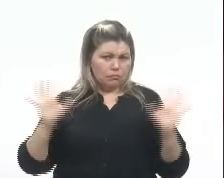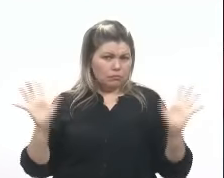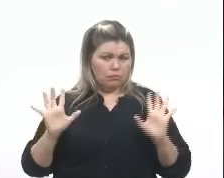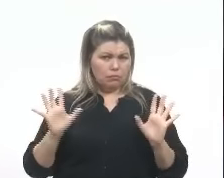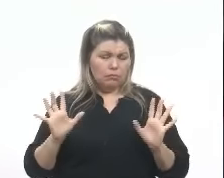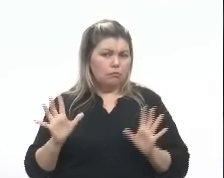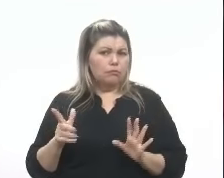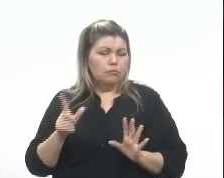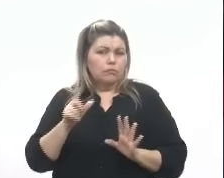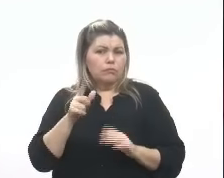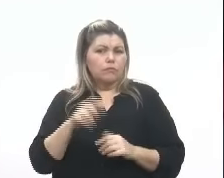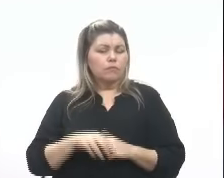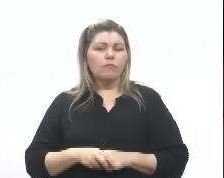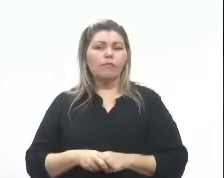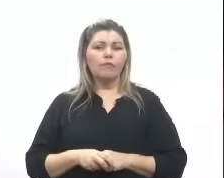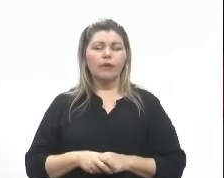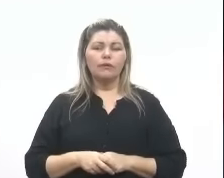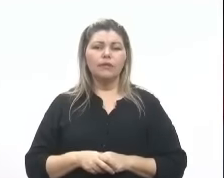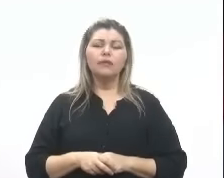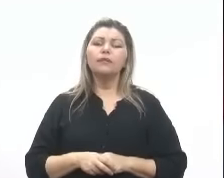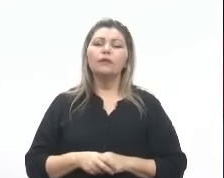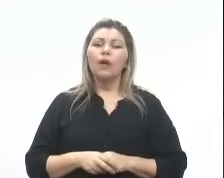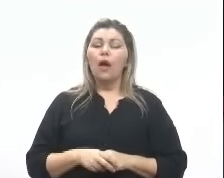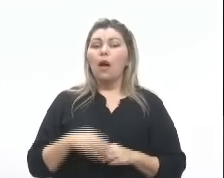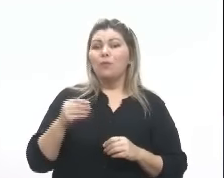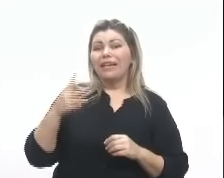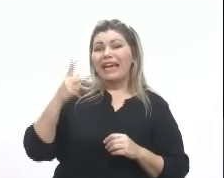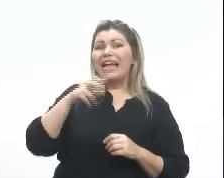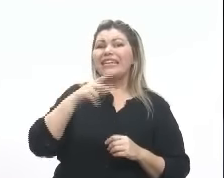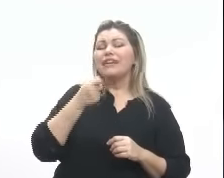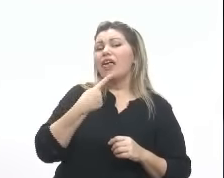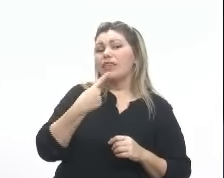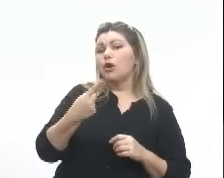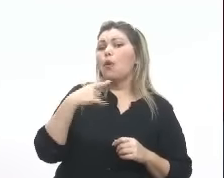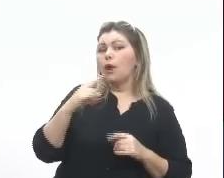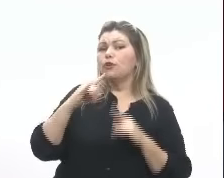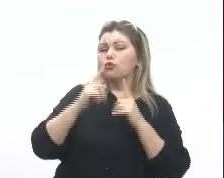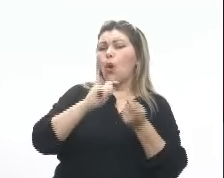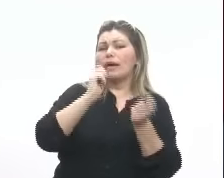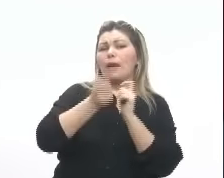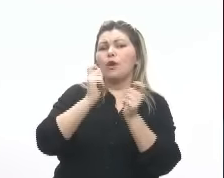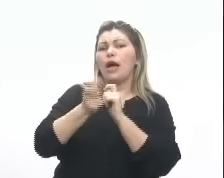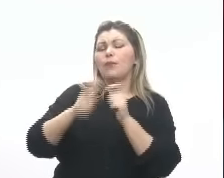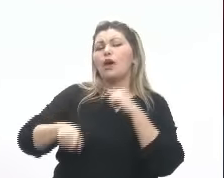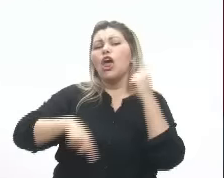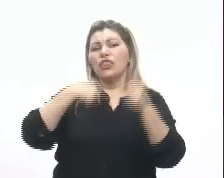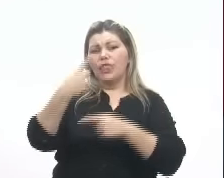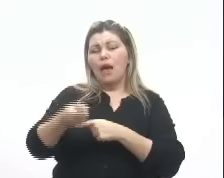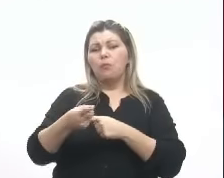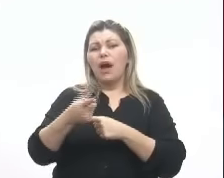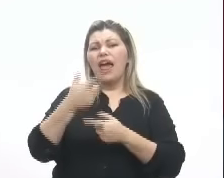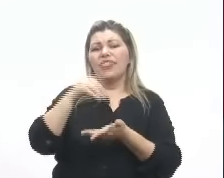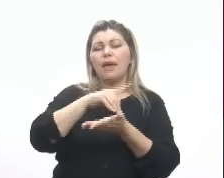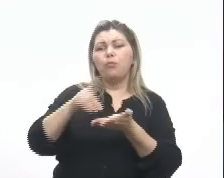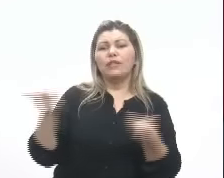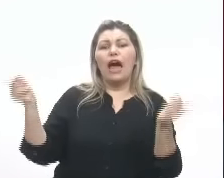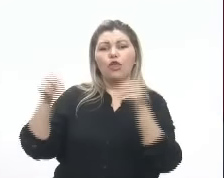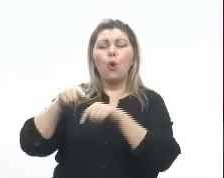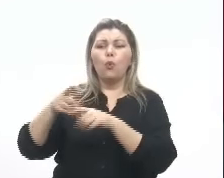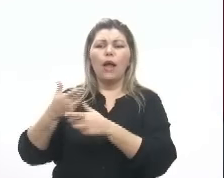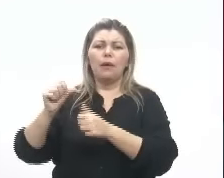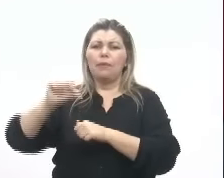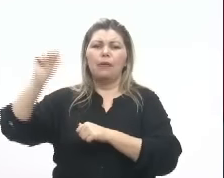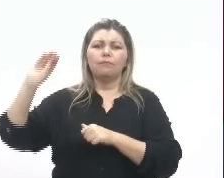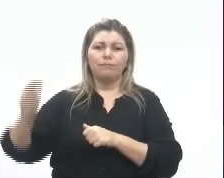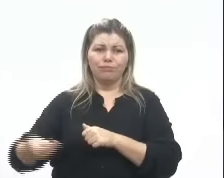que quieren hacer. Porque ahí Karina lo habrá dicho ya a ustedes, bueno, hagan todos los cambios que quieran y después le vamos a reventar ahí en diputado. Miren cómo